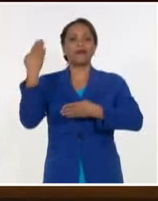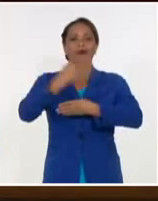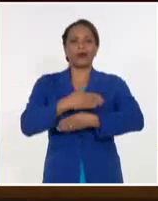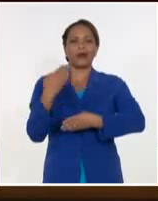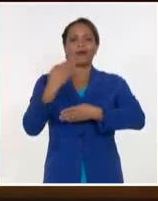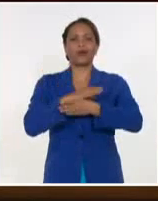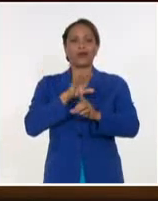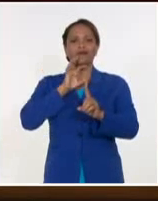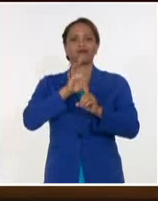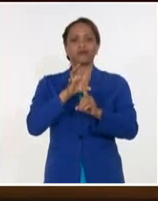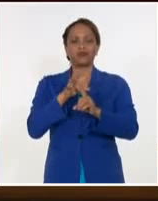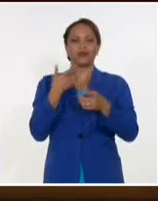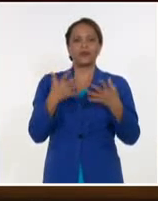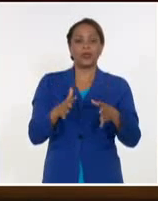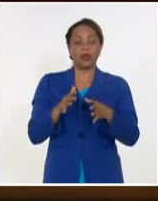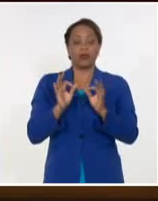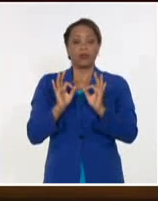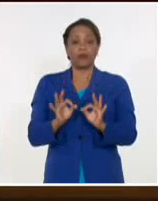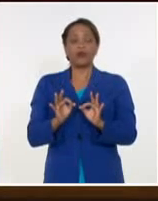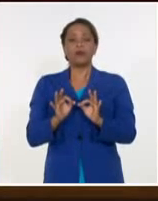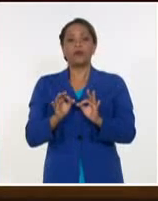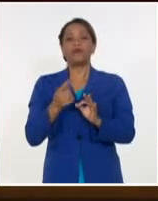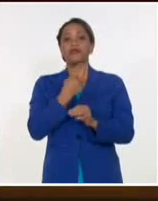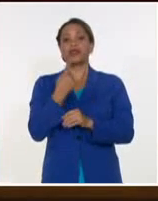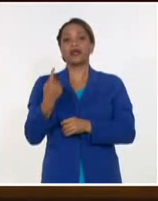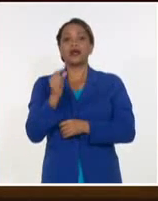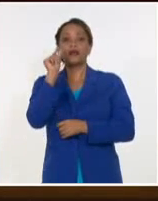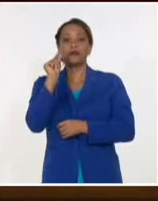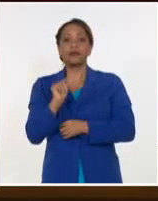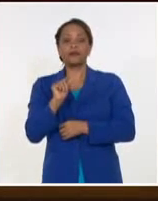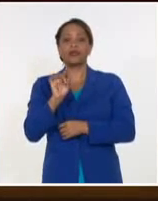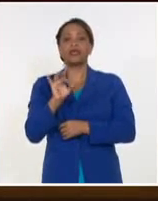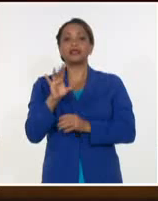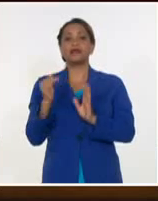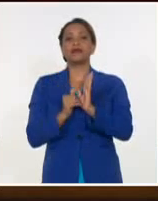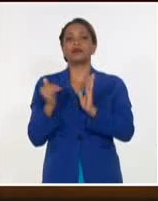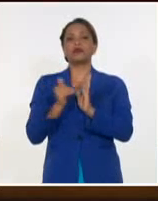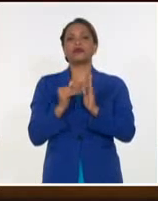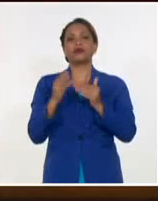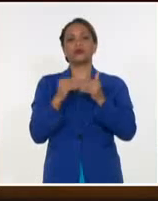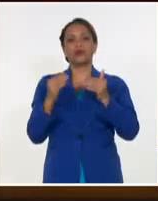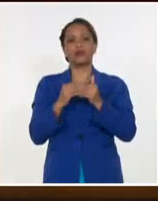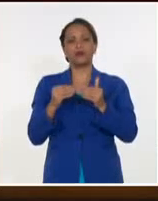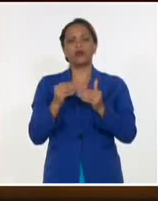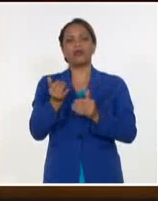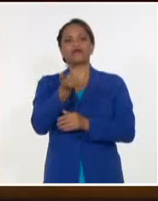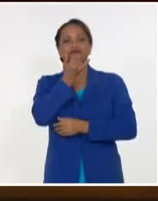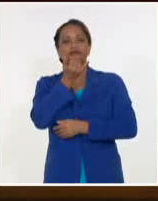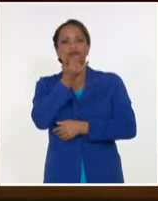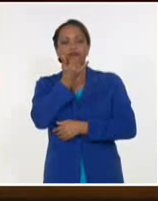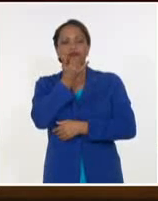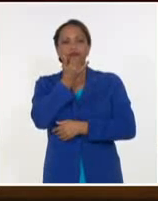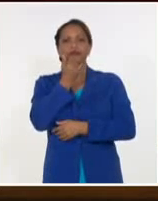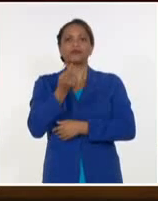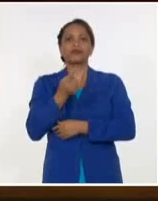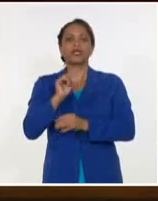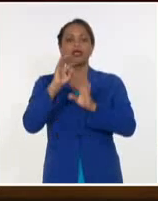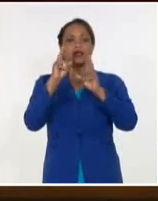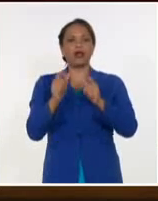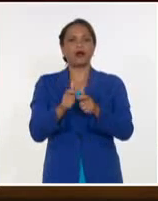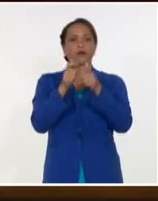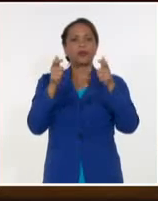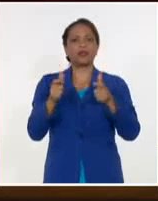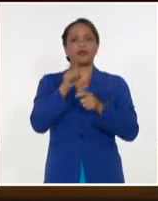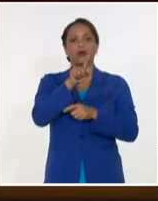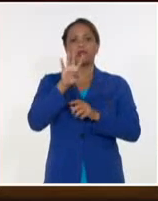amenaza, intimidación, detrás de cada uno de los 15 millones de dólares diarios de afectación que se cuantificaron en los primeros